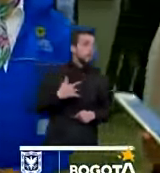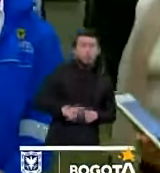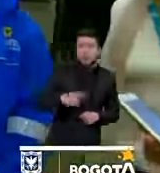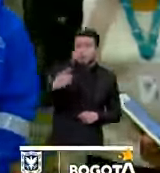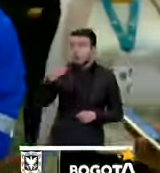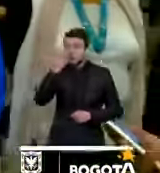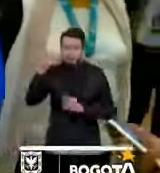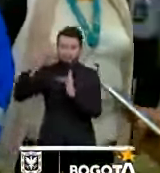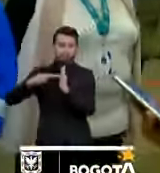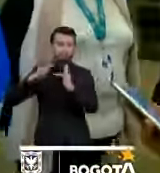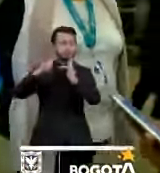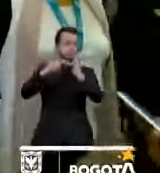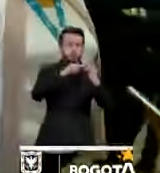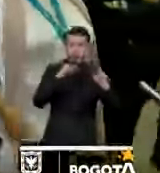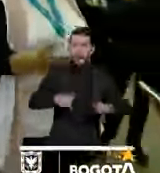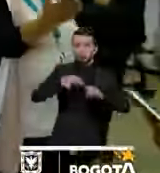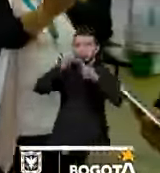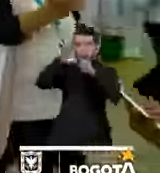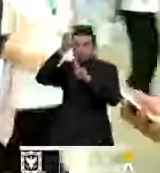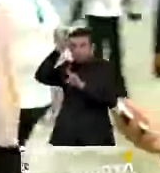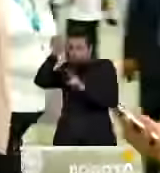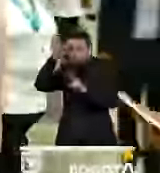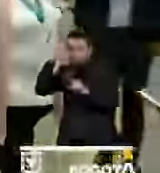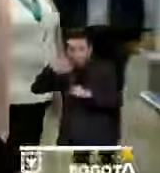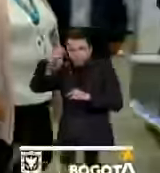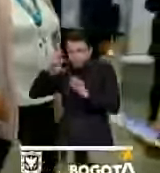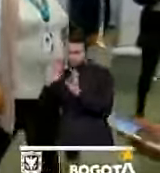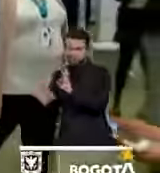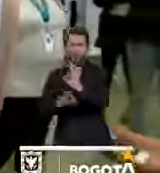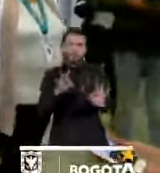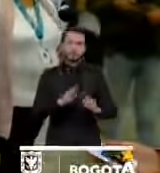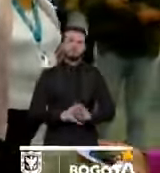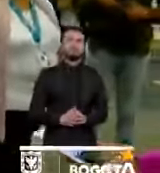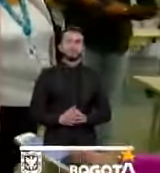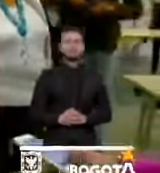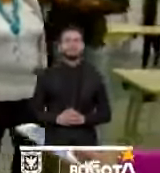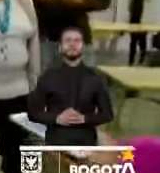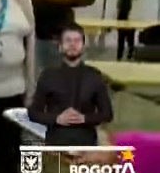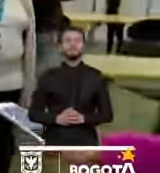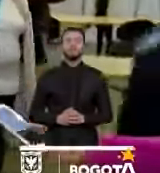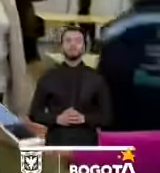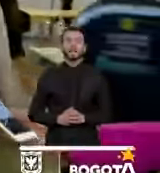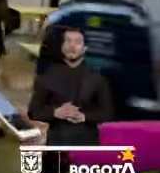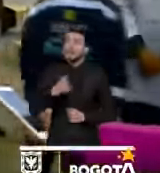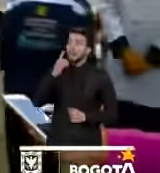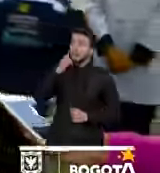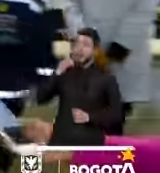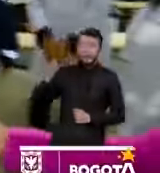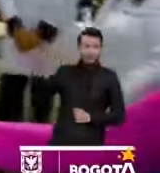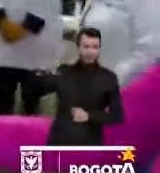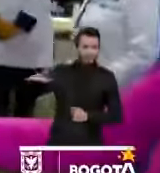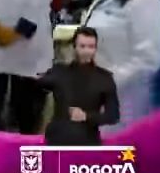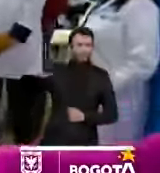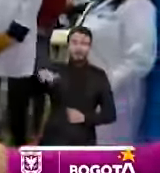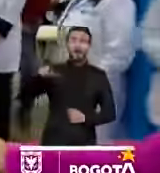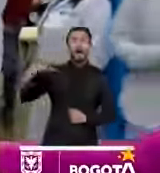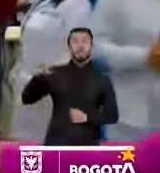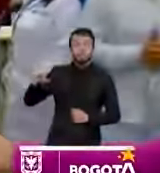Bueno, una cama hospitalaria tipo acá. Estos son los cubículos en donde va a estar cada